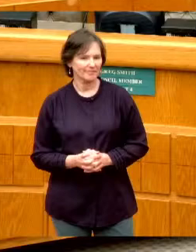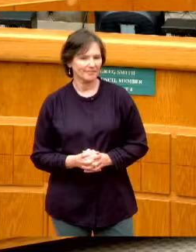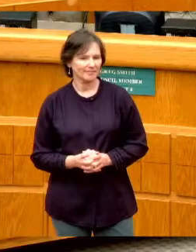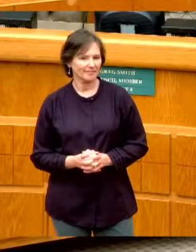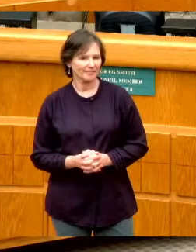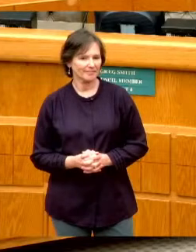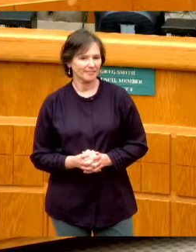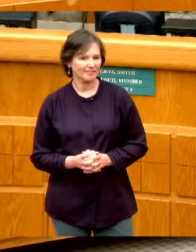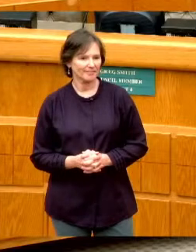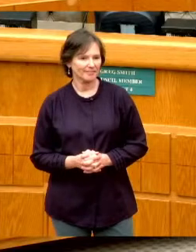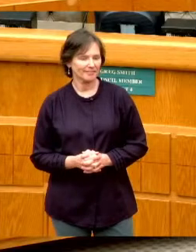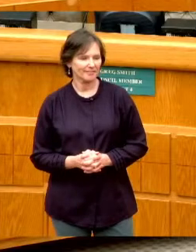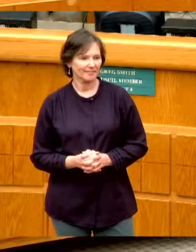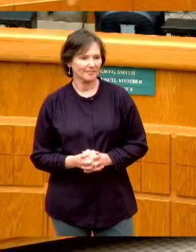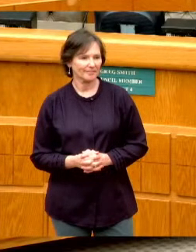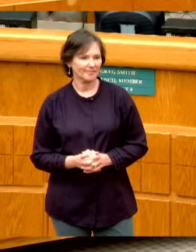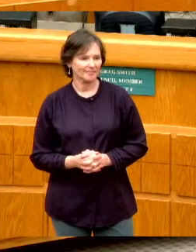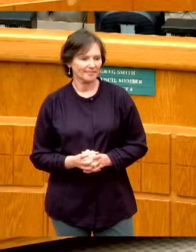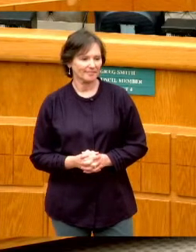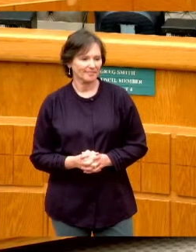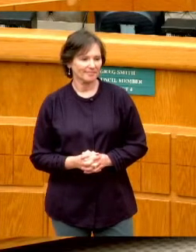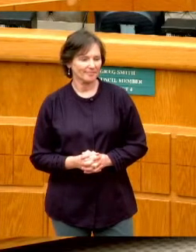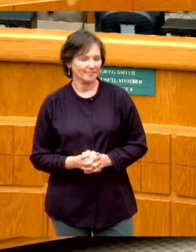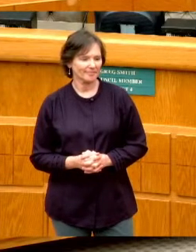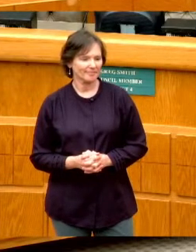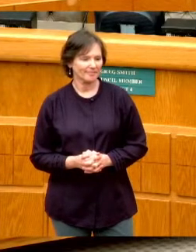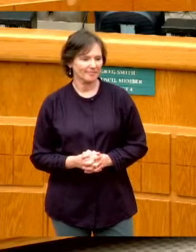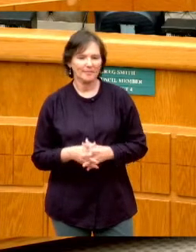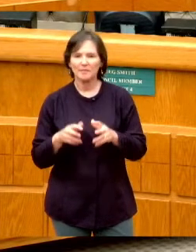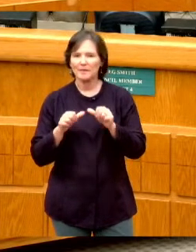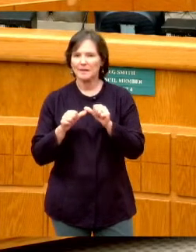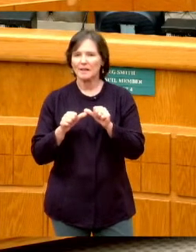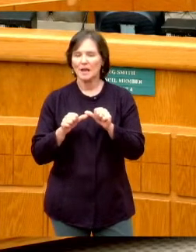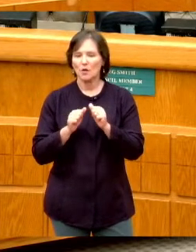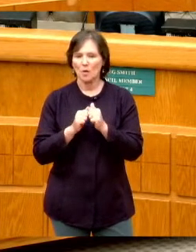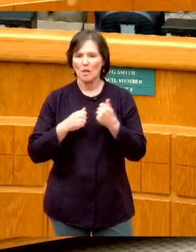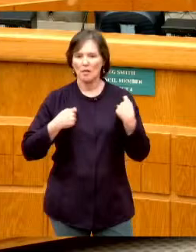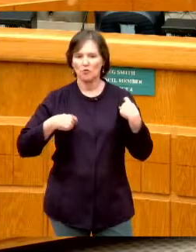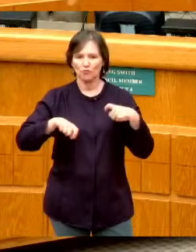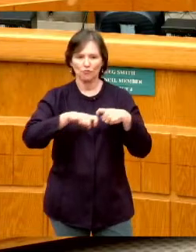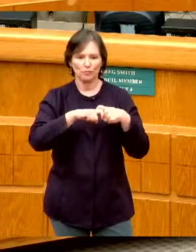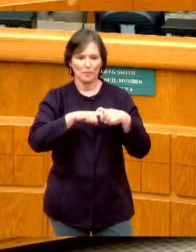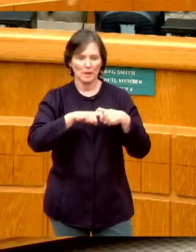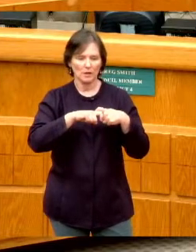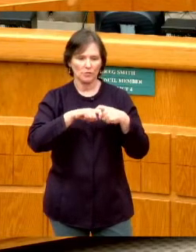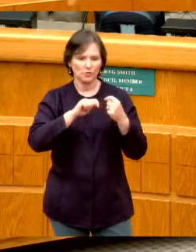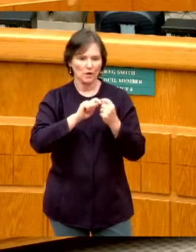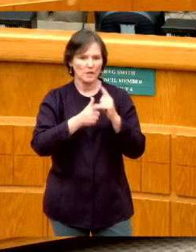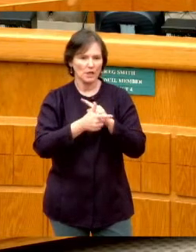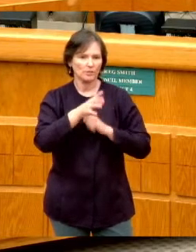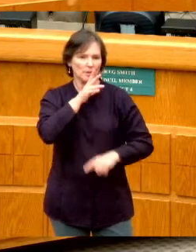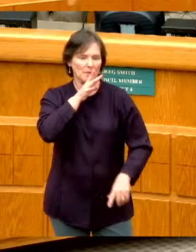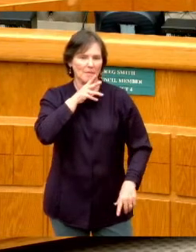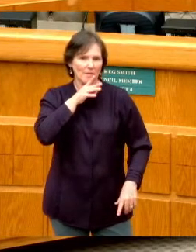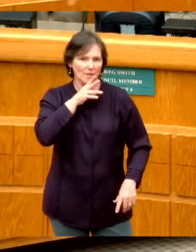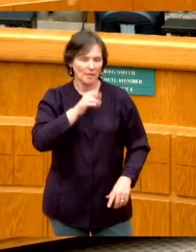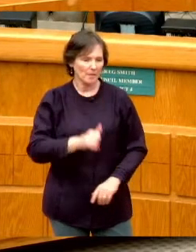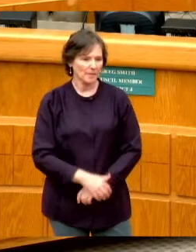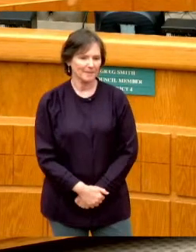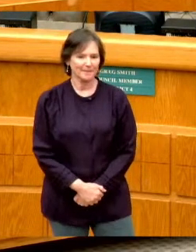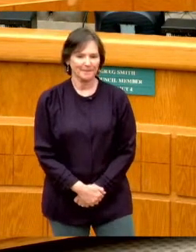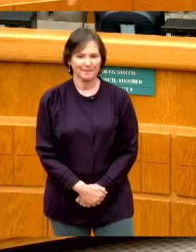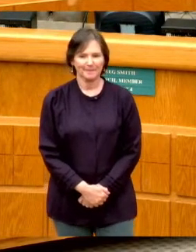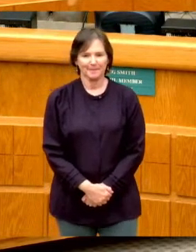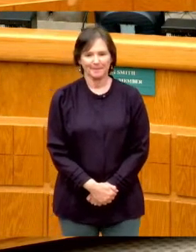abierta? ¿Por qué el Distrito de Salud no puede tener más eventos de registro? Le recordamos que no somos el único proveedor de la vacuna.